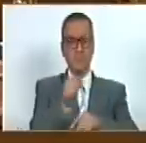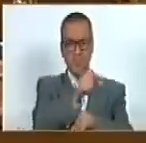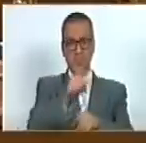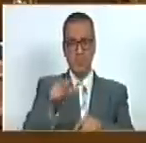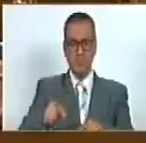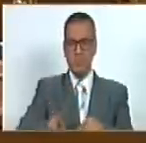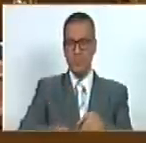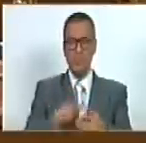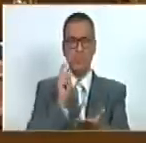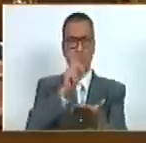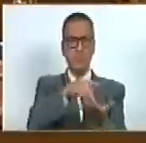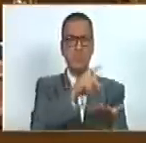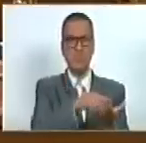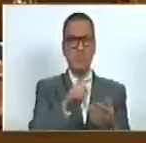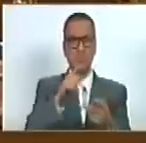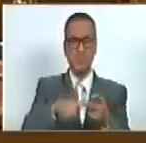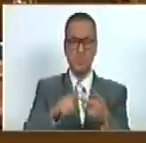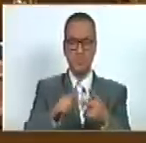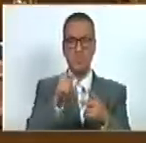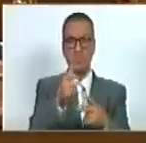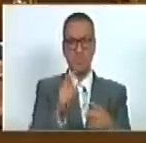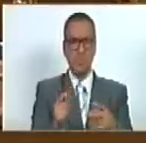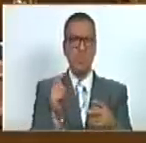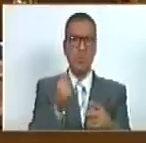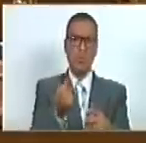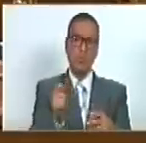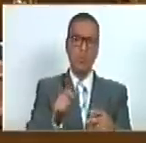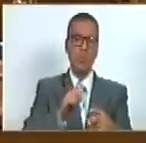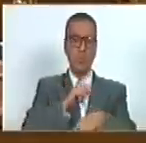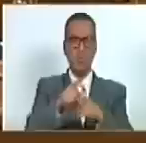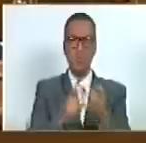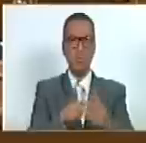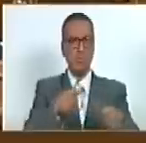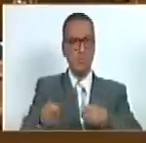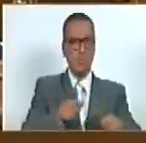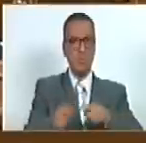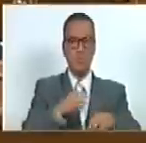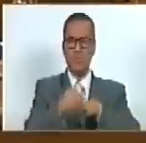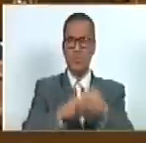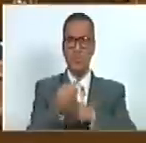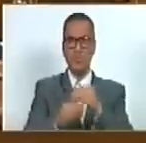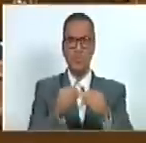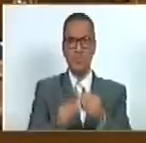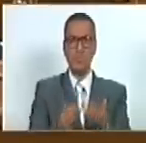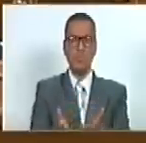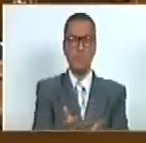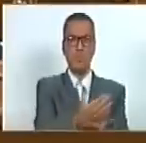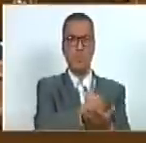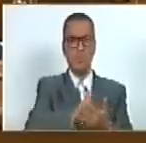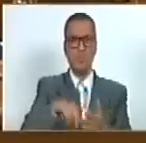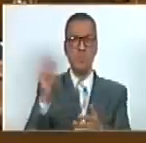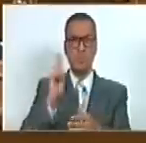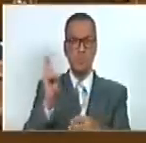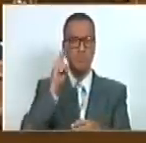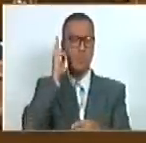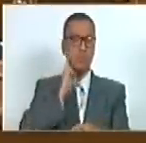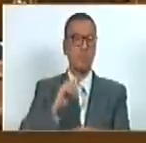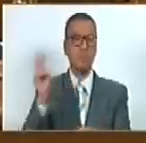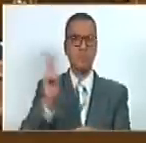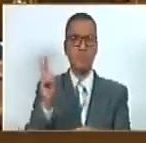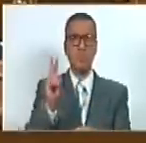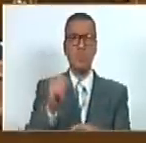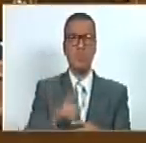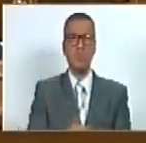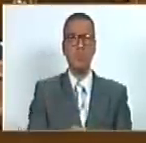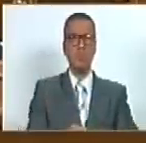que participan directa o indirectamente en las acciones destinadas a despojar a la República Bolivariana de